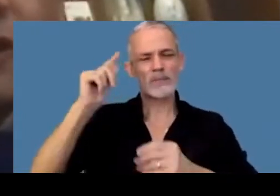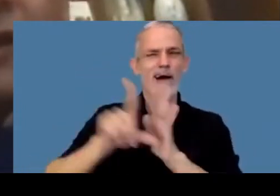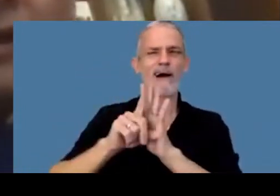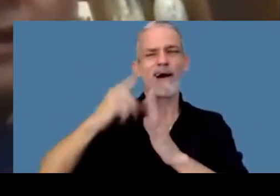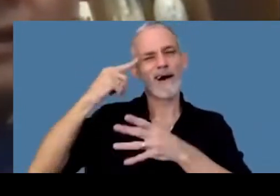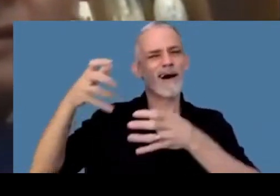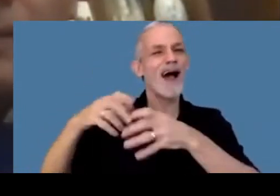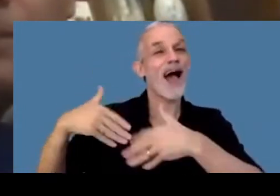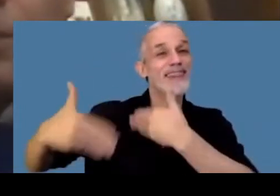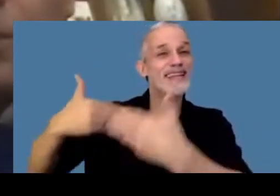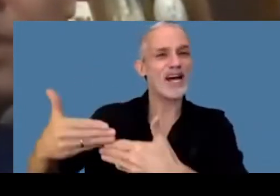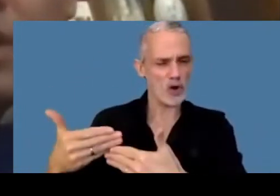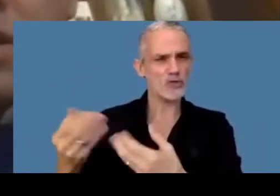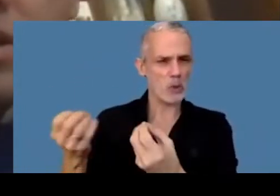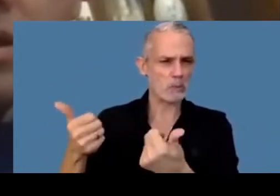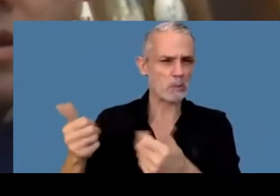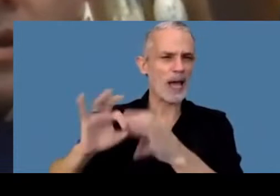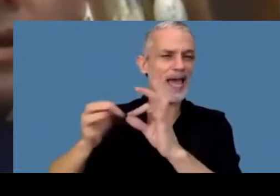desarrollo,